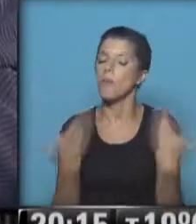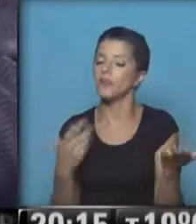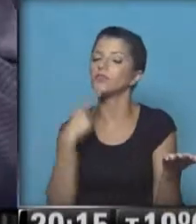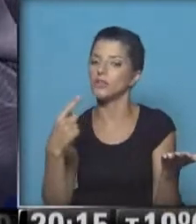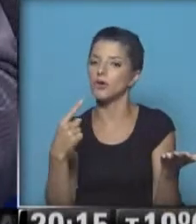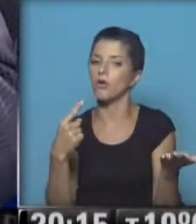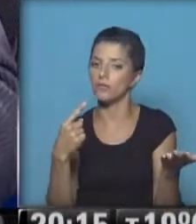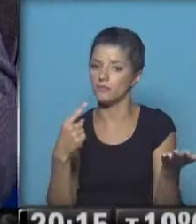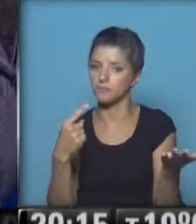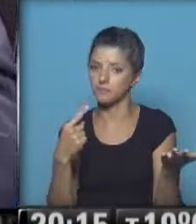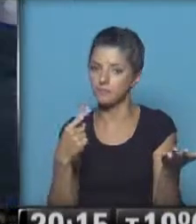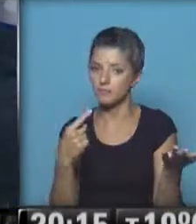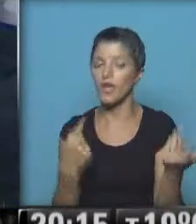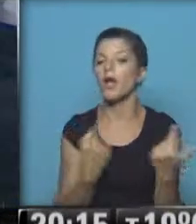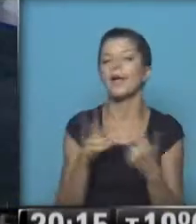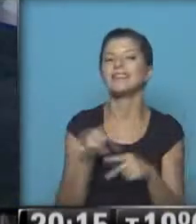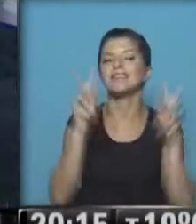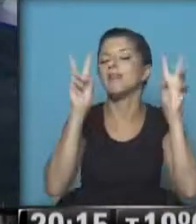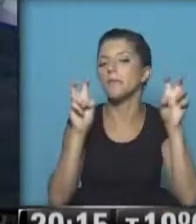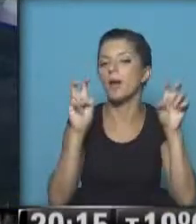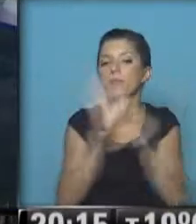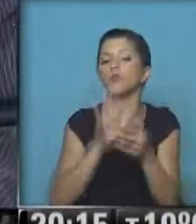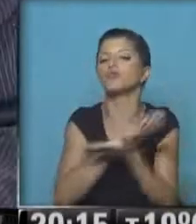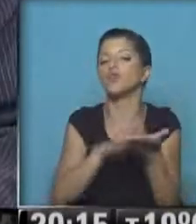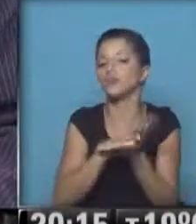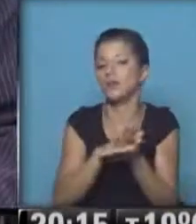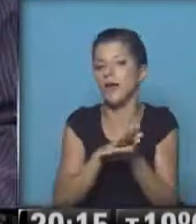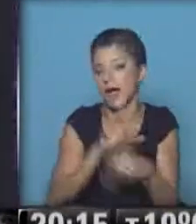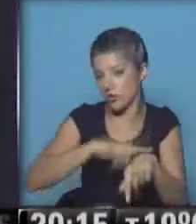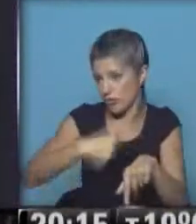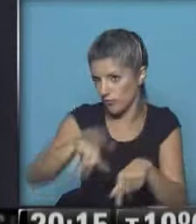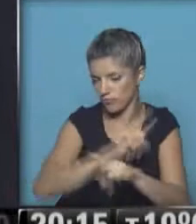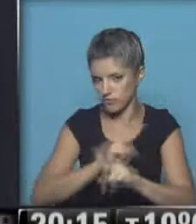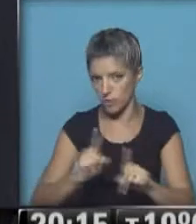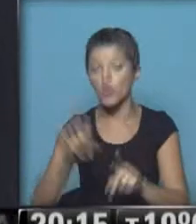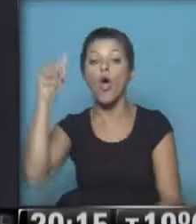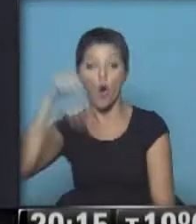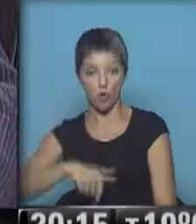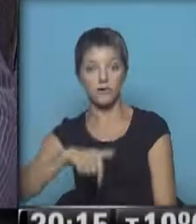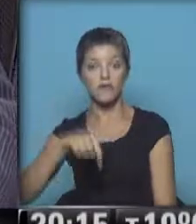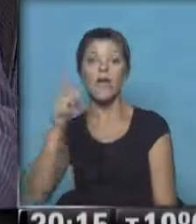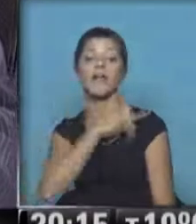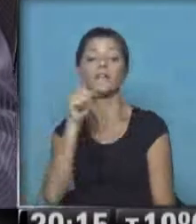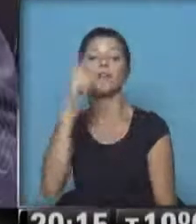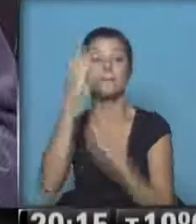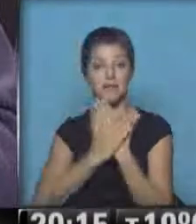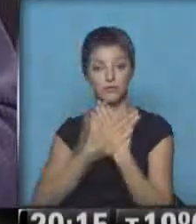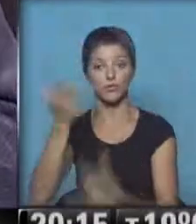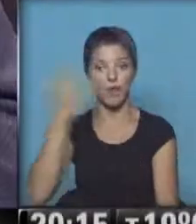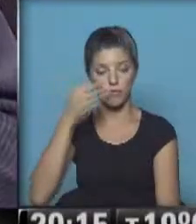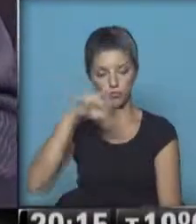que no es un tema que se solucione en pocas horas. Habló el jefe de gabinete, Aníbal Fernández. Sí, justamente de este tema también.